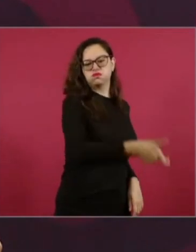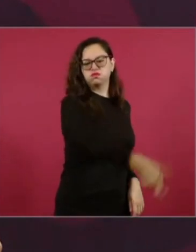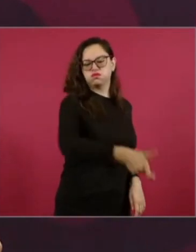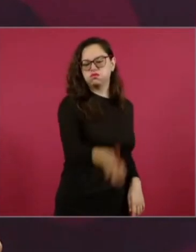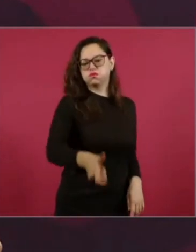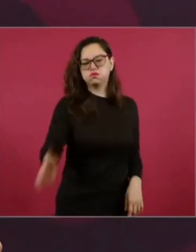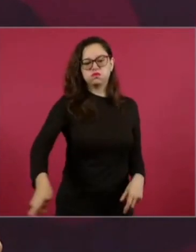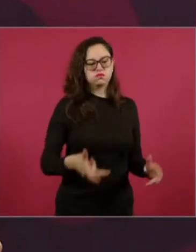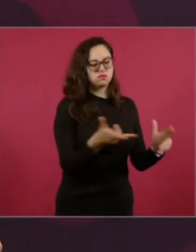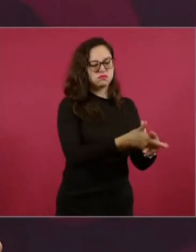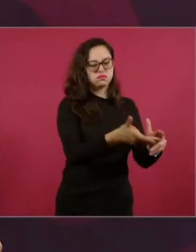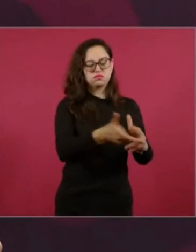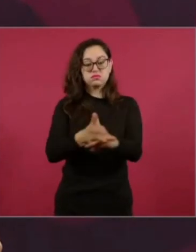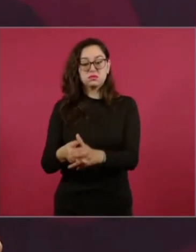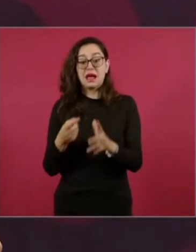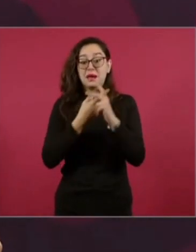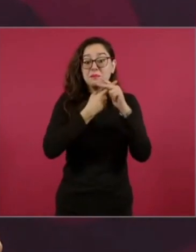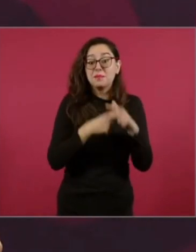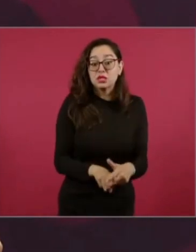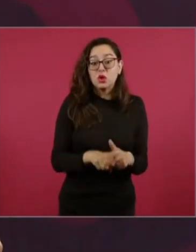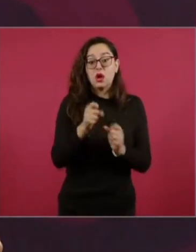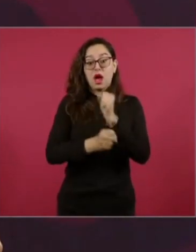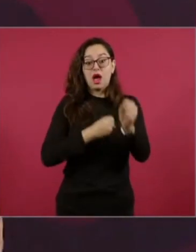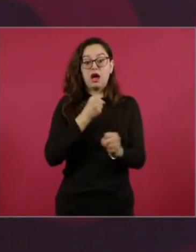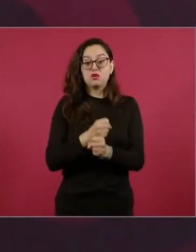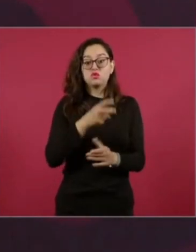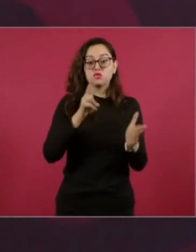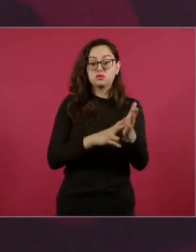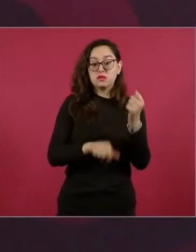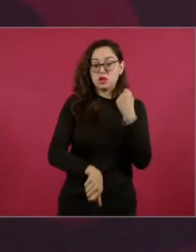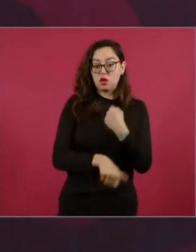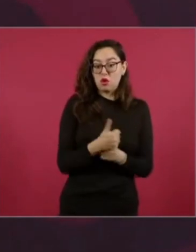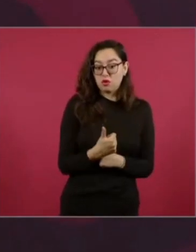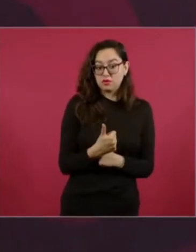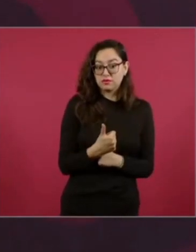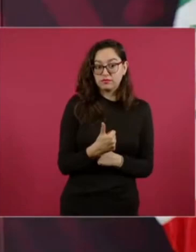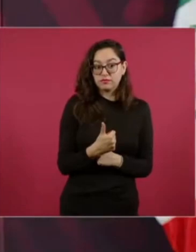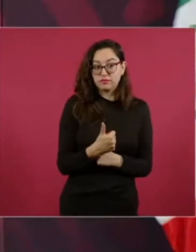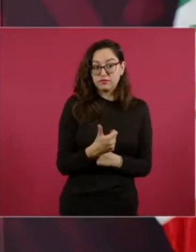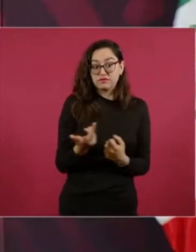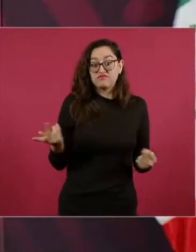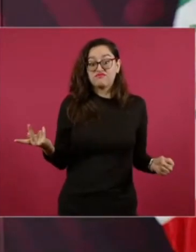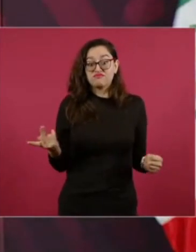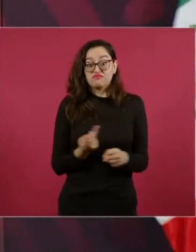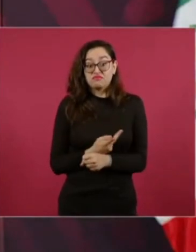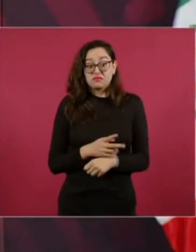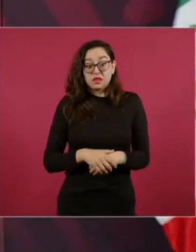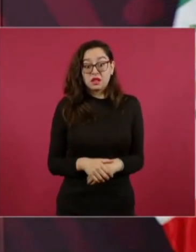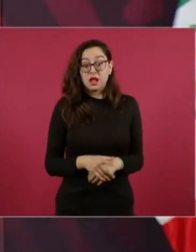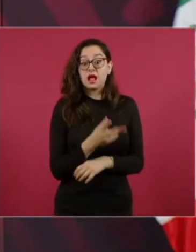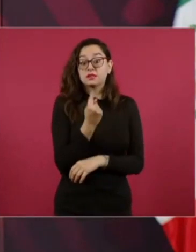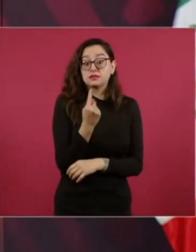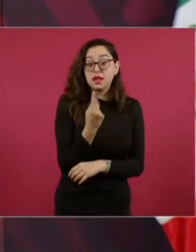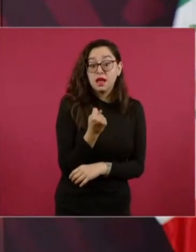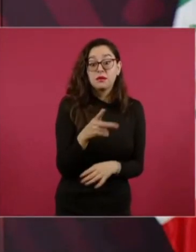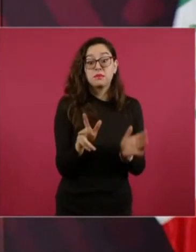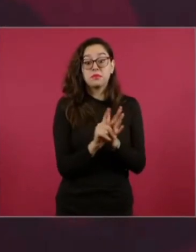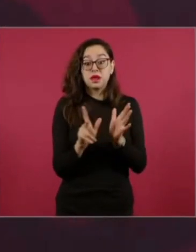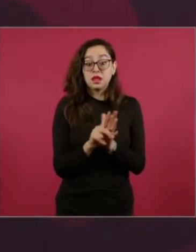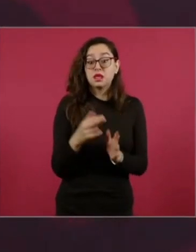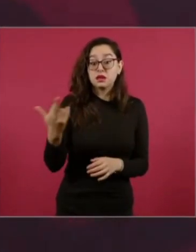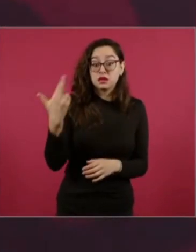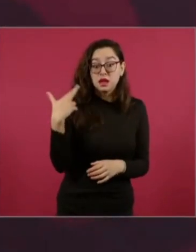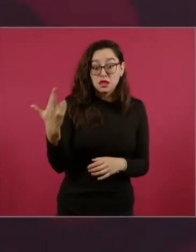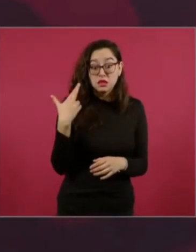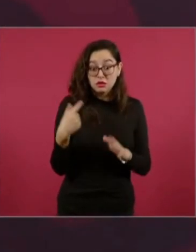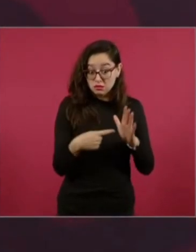crisis económica, iba a haber fuga de capitales, que el dólar se iba a ir hasta arriba. Ellos, se